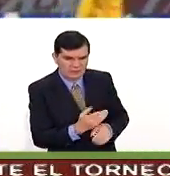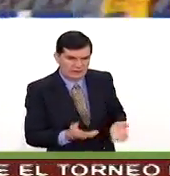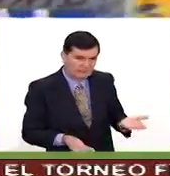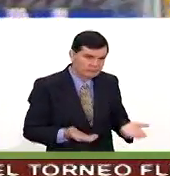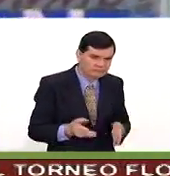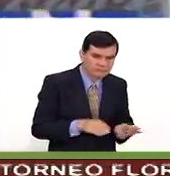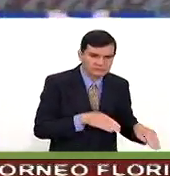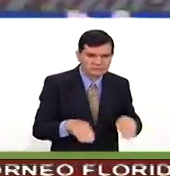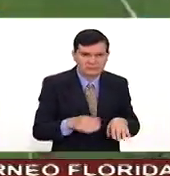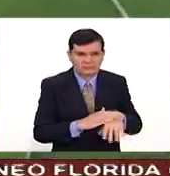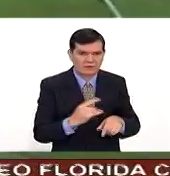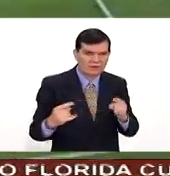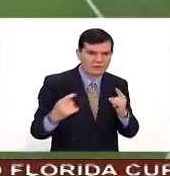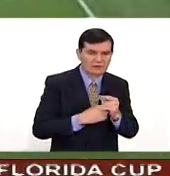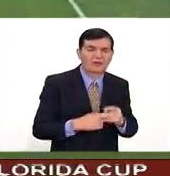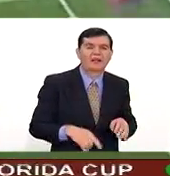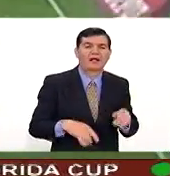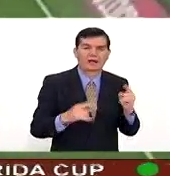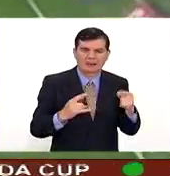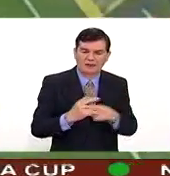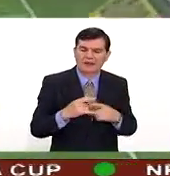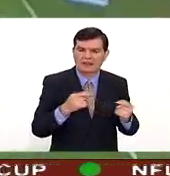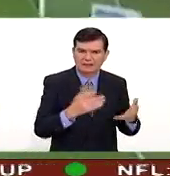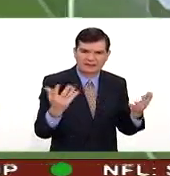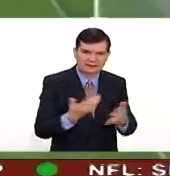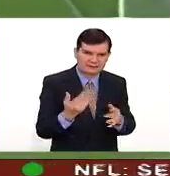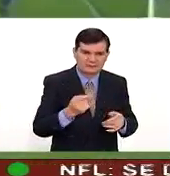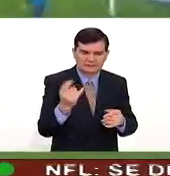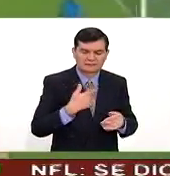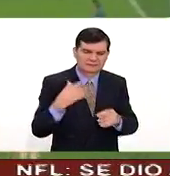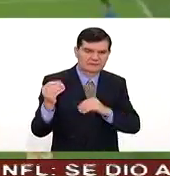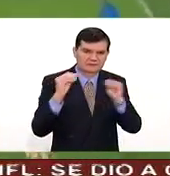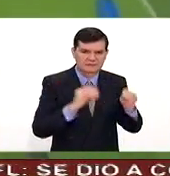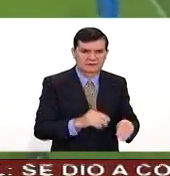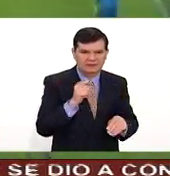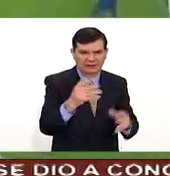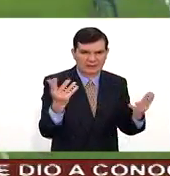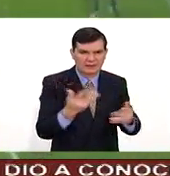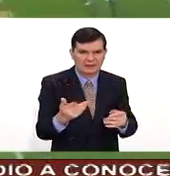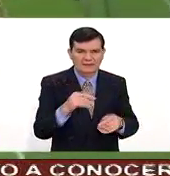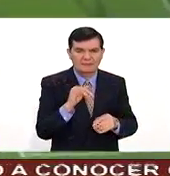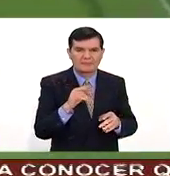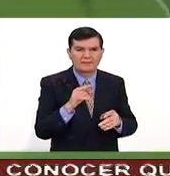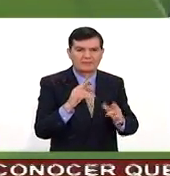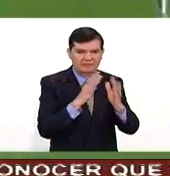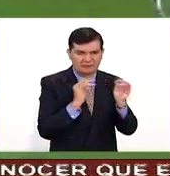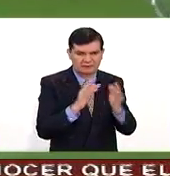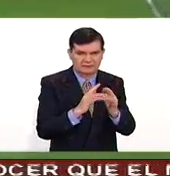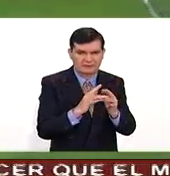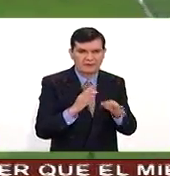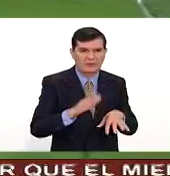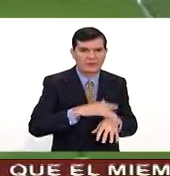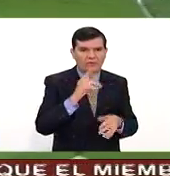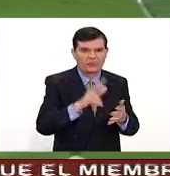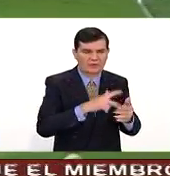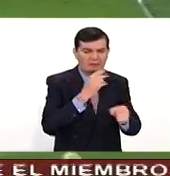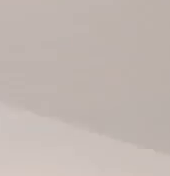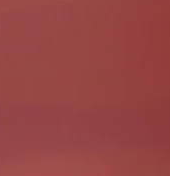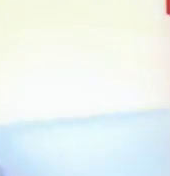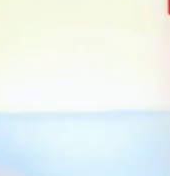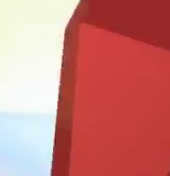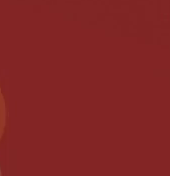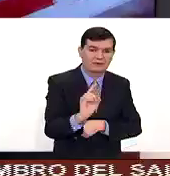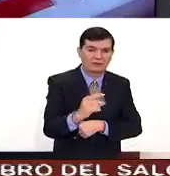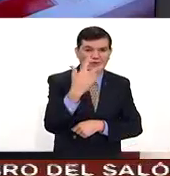por supuesto marcando gol. Eso es lo que, para lo que lo trajeron, y ahí está André Pierre Guignac. La vuelta es el domingo a